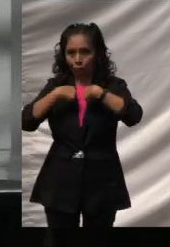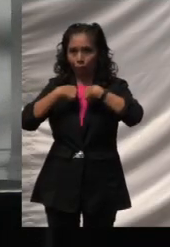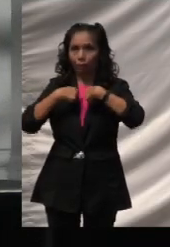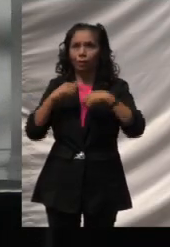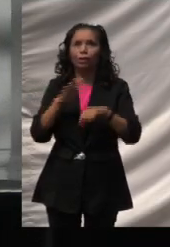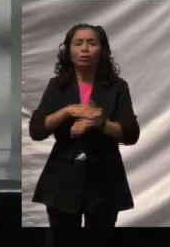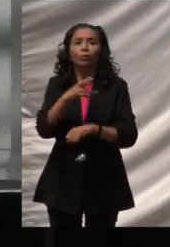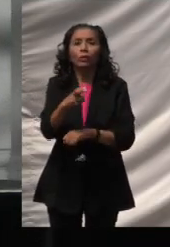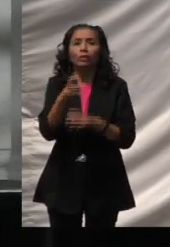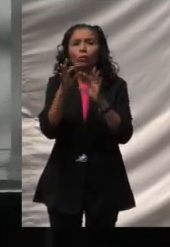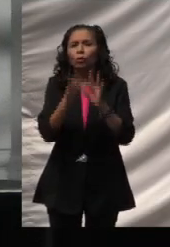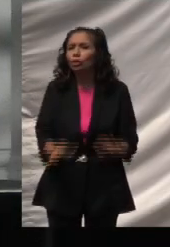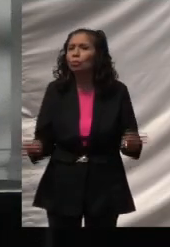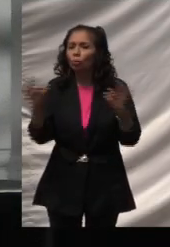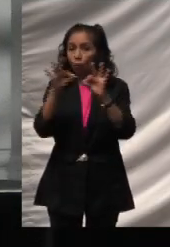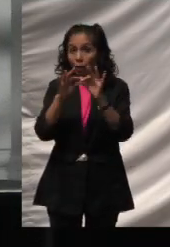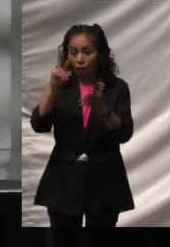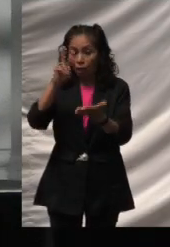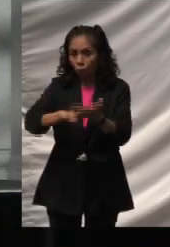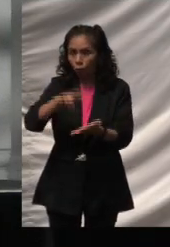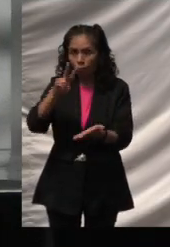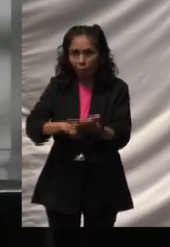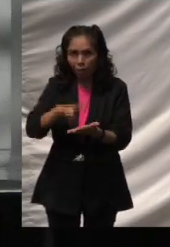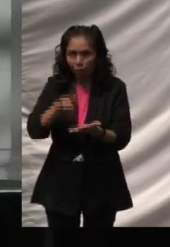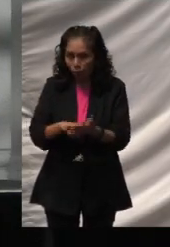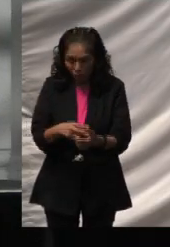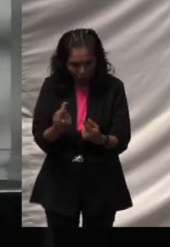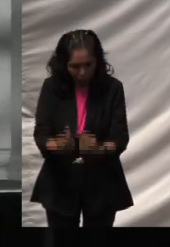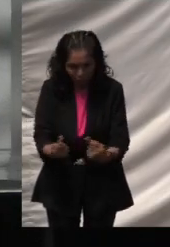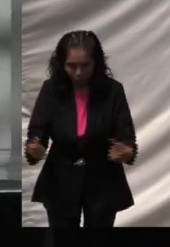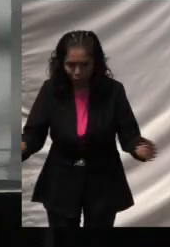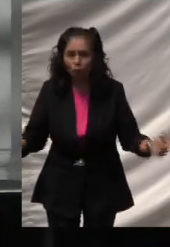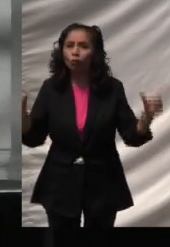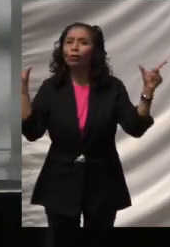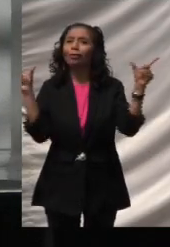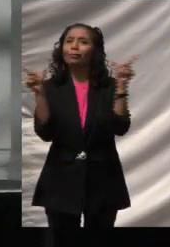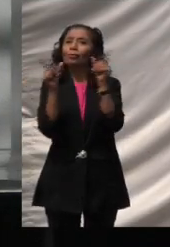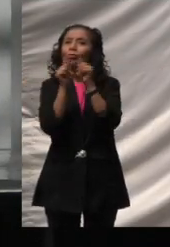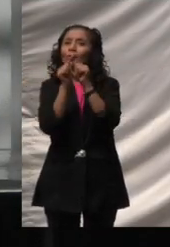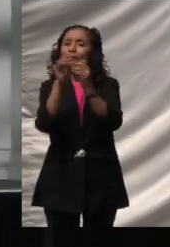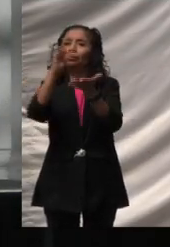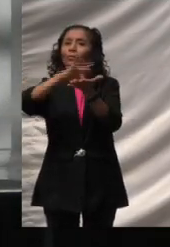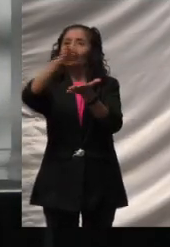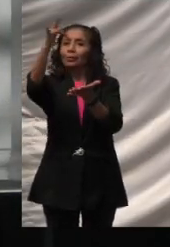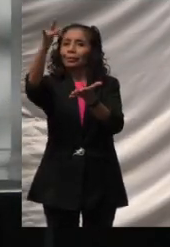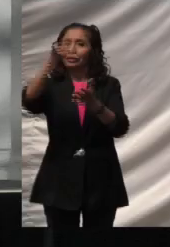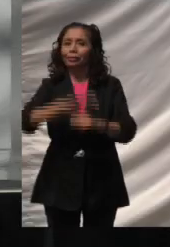eso importante inculcar los valores desde la primera infancia. Es cuanto. Muchas gracias.